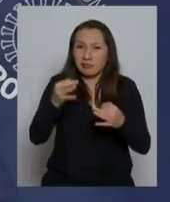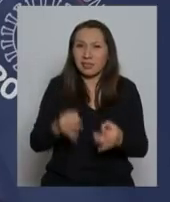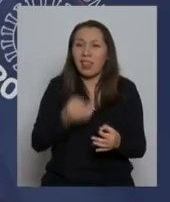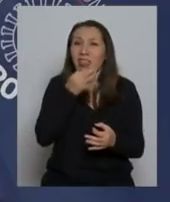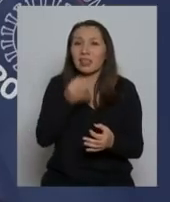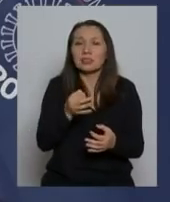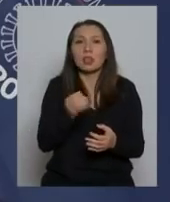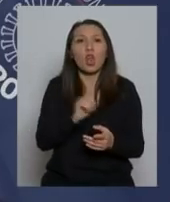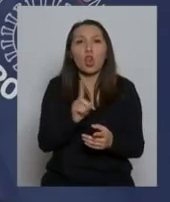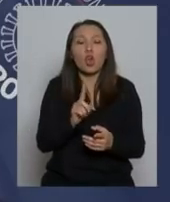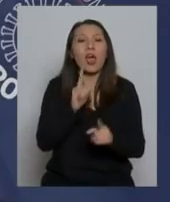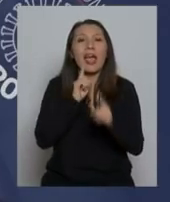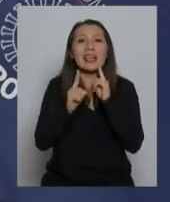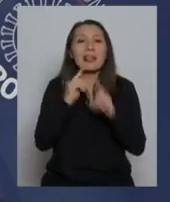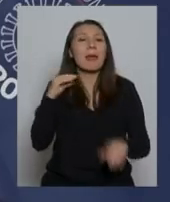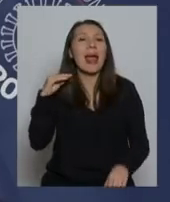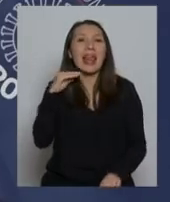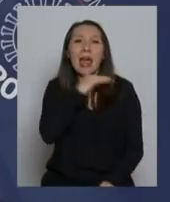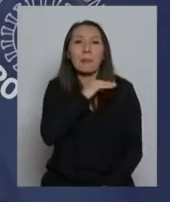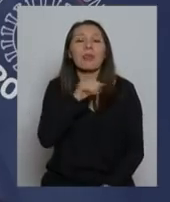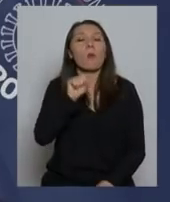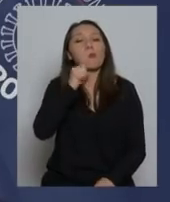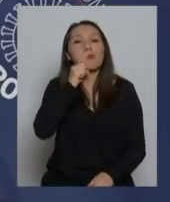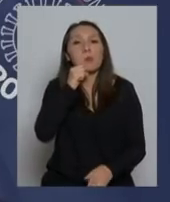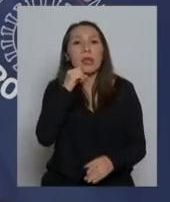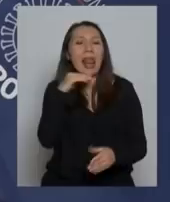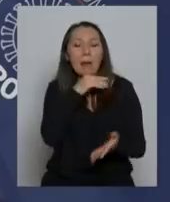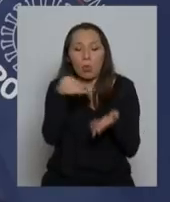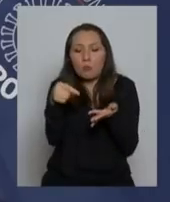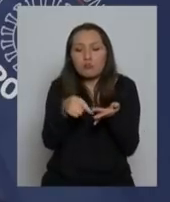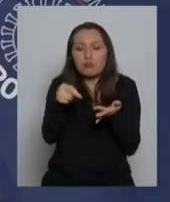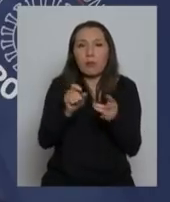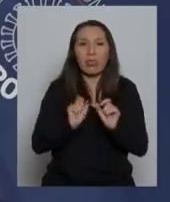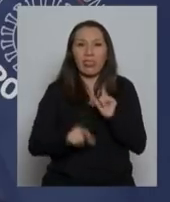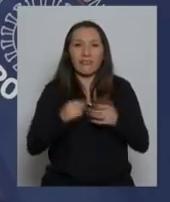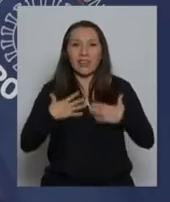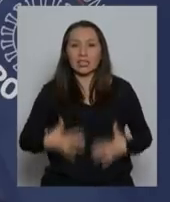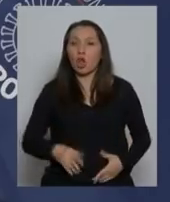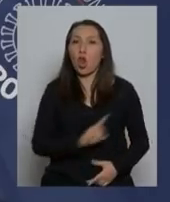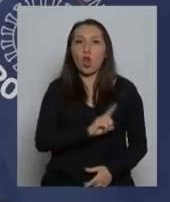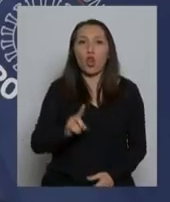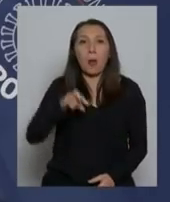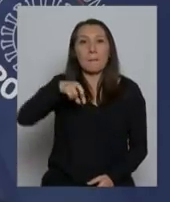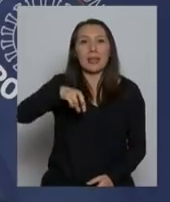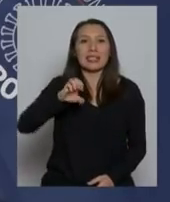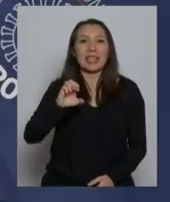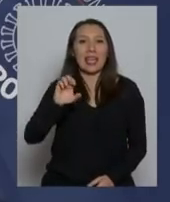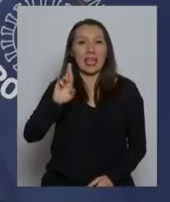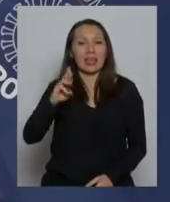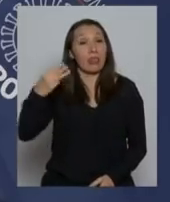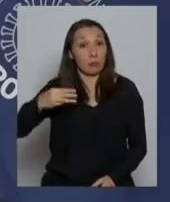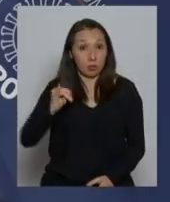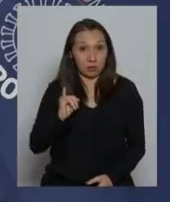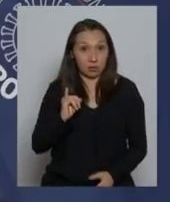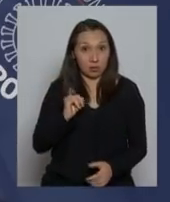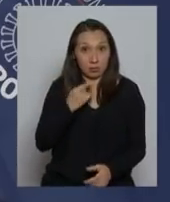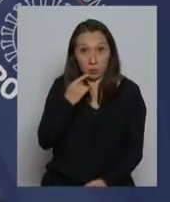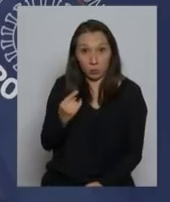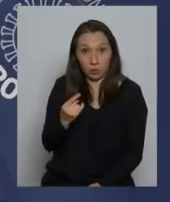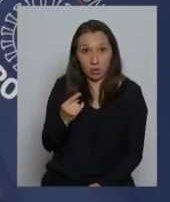se refiere a exámenes rápidos de anticuerpos, no a exámenes de PCR respecto a los municipios. ¿Estoy en lo